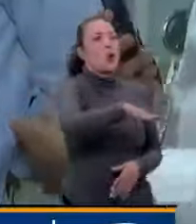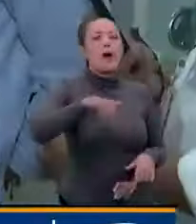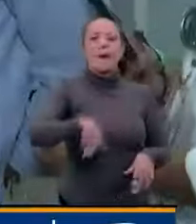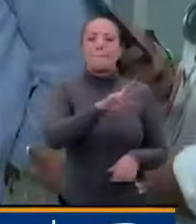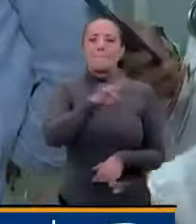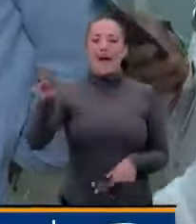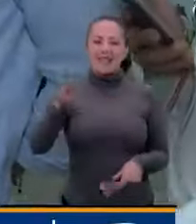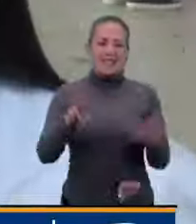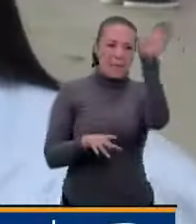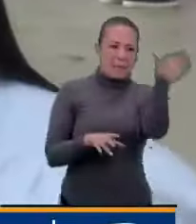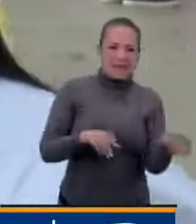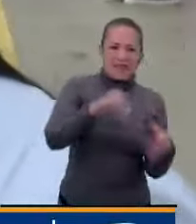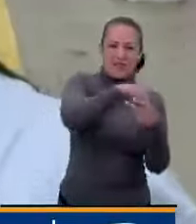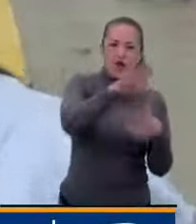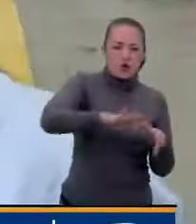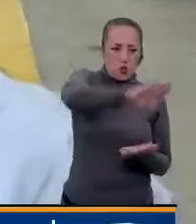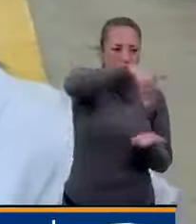Pacífico.